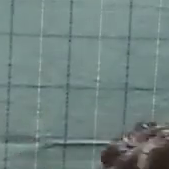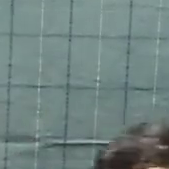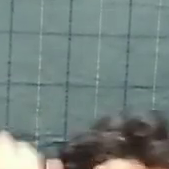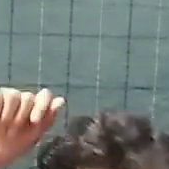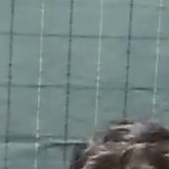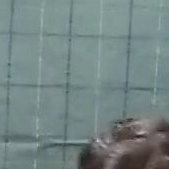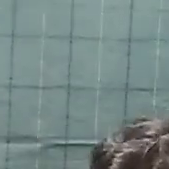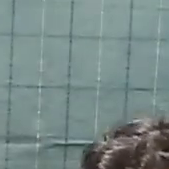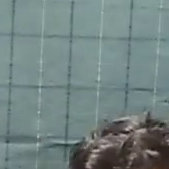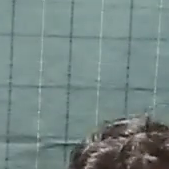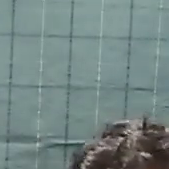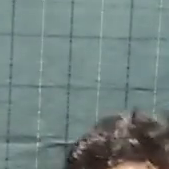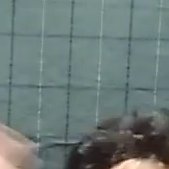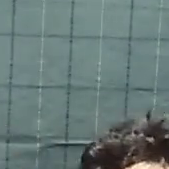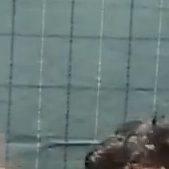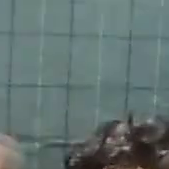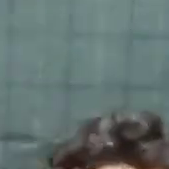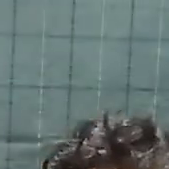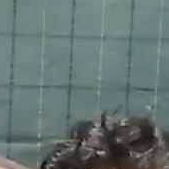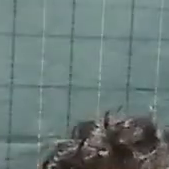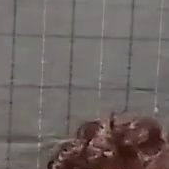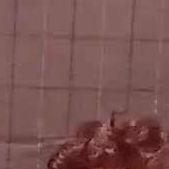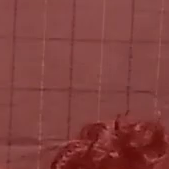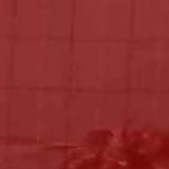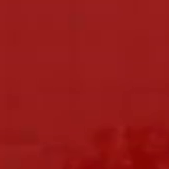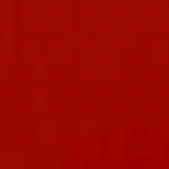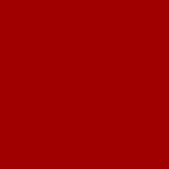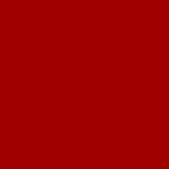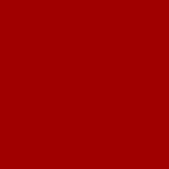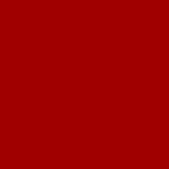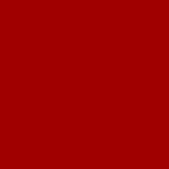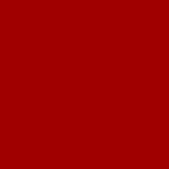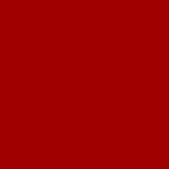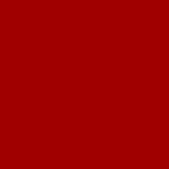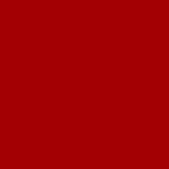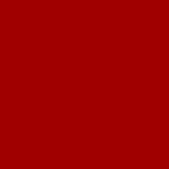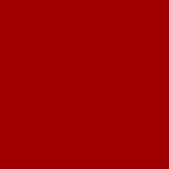en 4T. La nueva generación. Hasta luego. Hasta luego. Adiós.